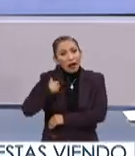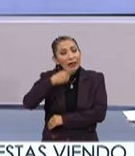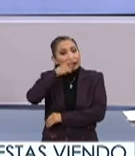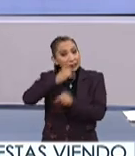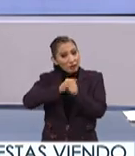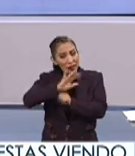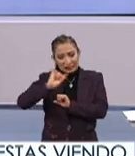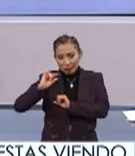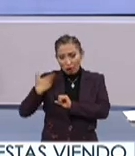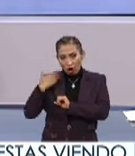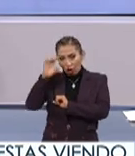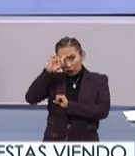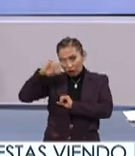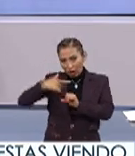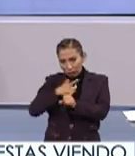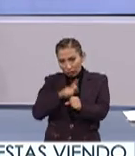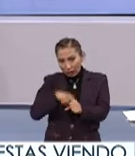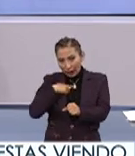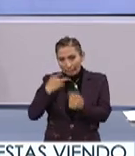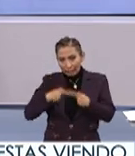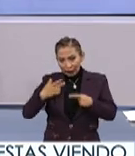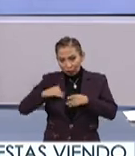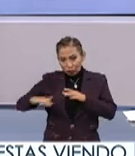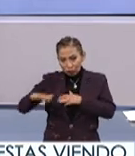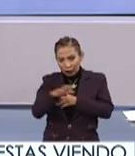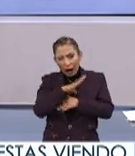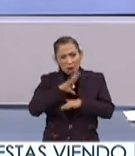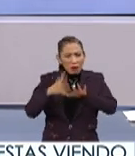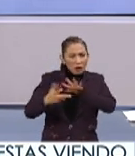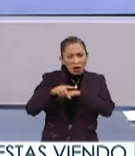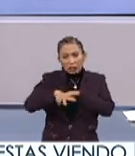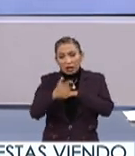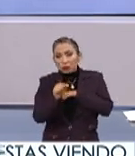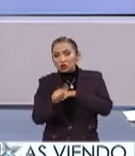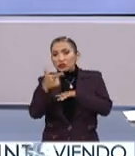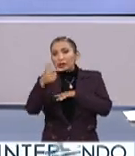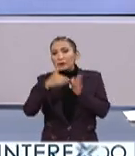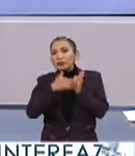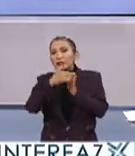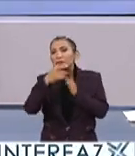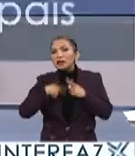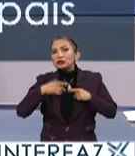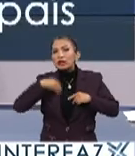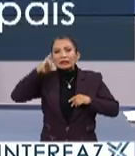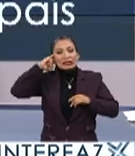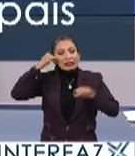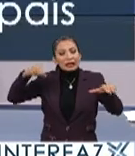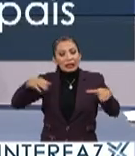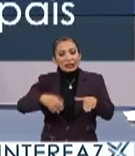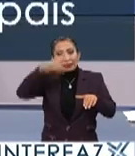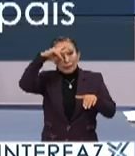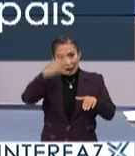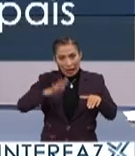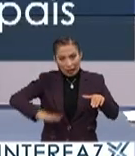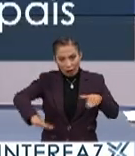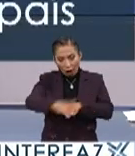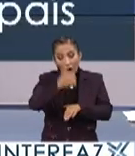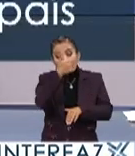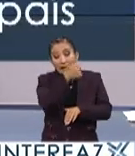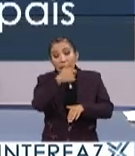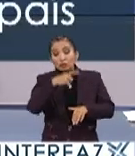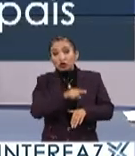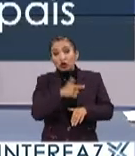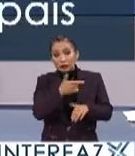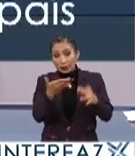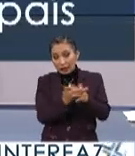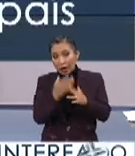la información más reciente del Consejo Nacional de Población, hay alrededor de 13.7 millones de personas indígenas en el país, de los cuales